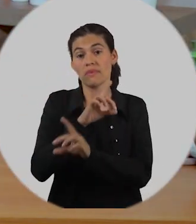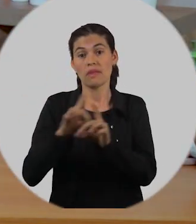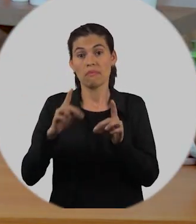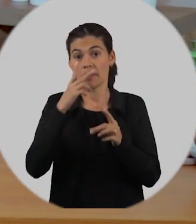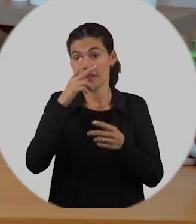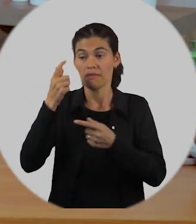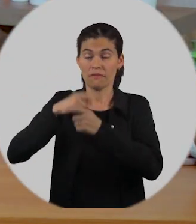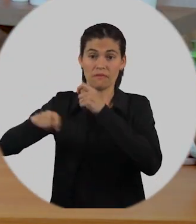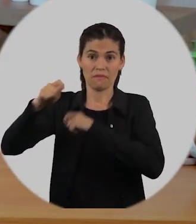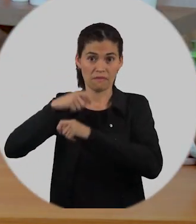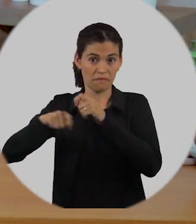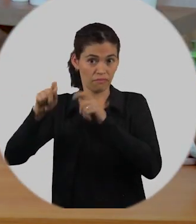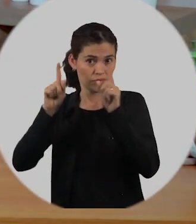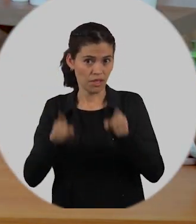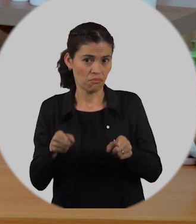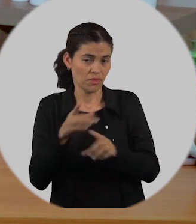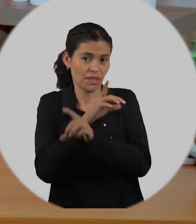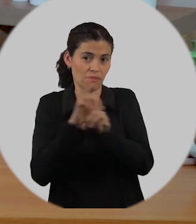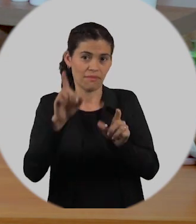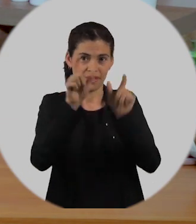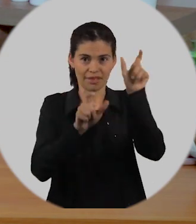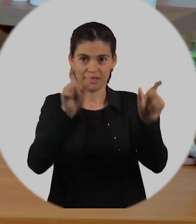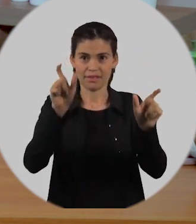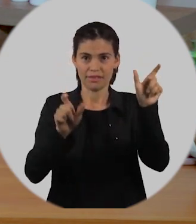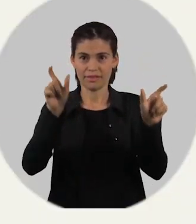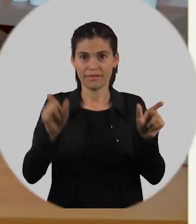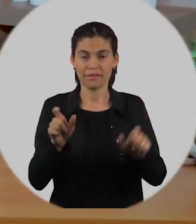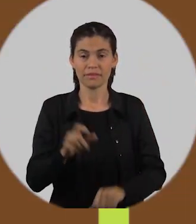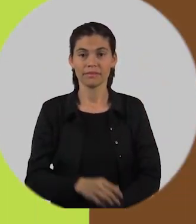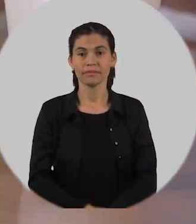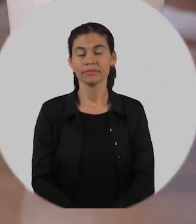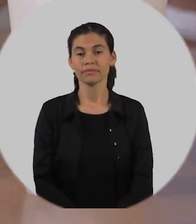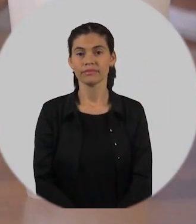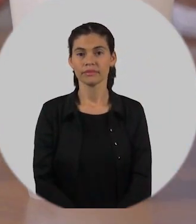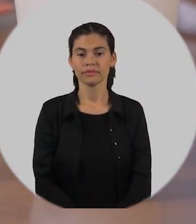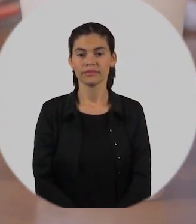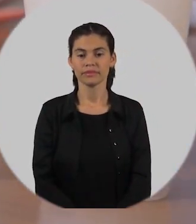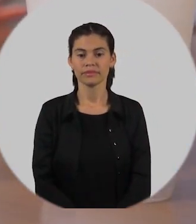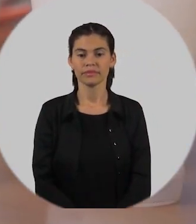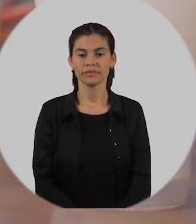o si desean comercializar, ya queda a cargo de cada uno.